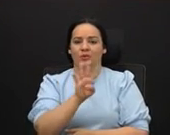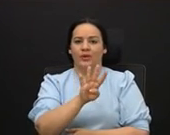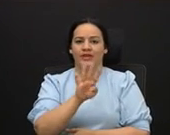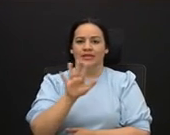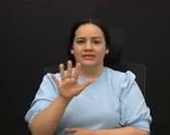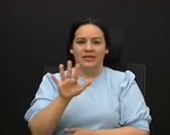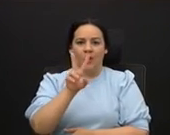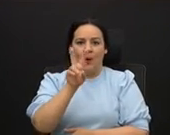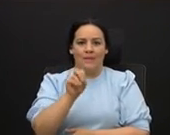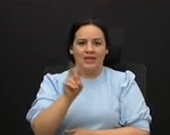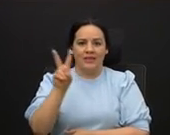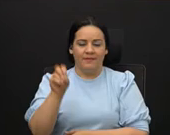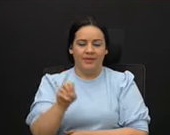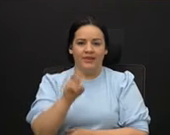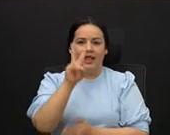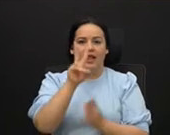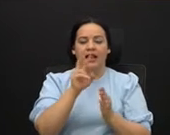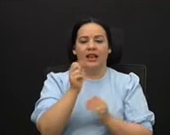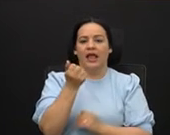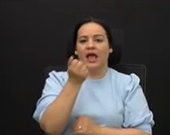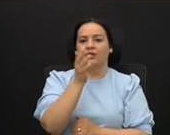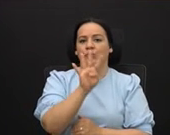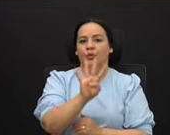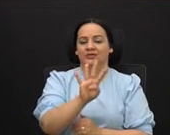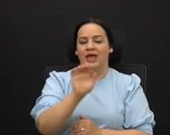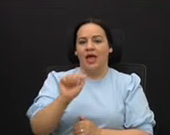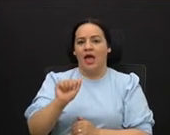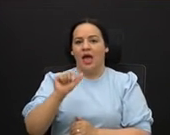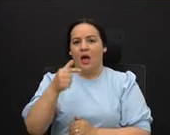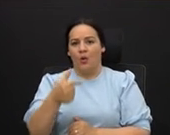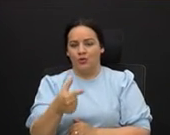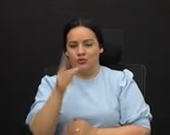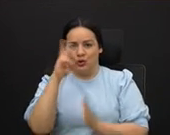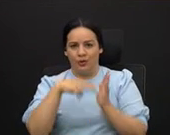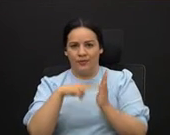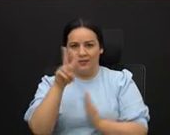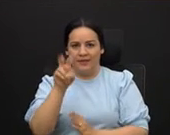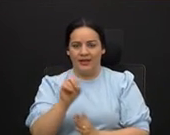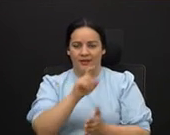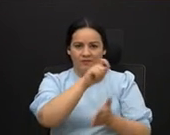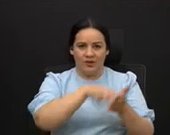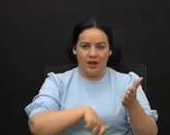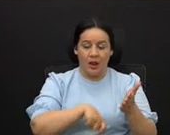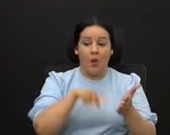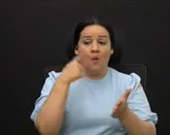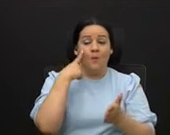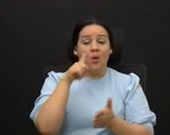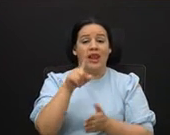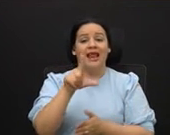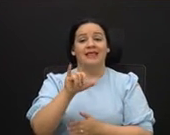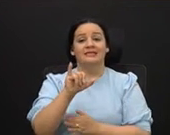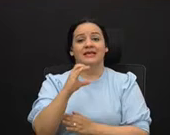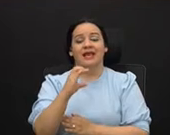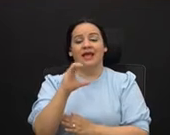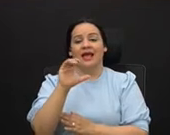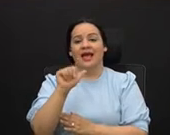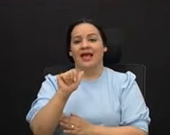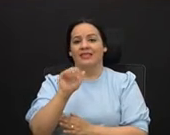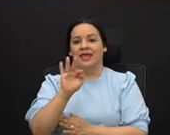0645-2020 del 14 de agosto del 2020, firmado por la licenciada Catalina María Delgado